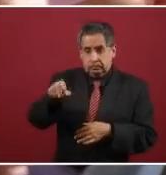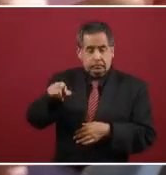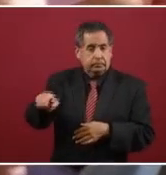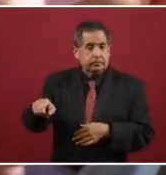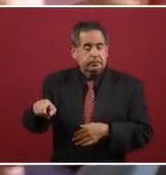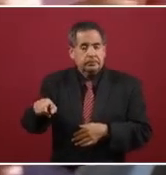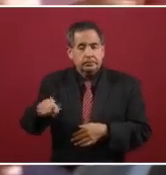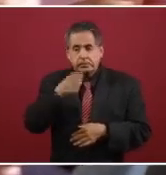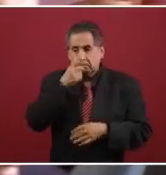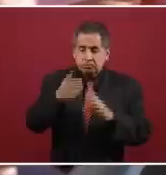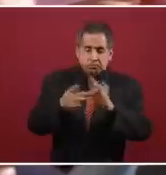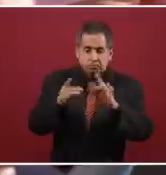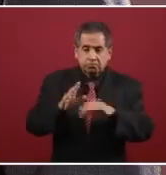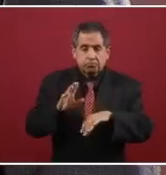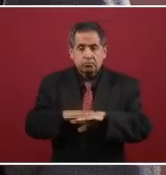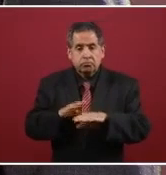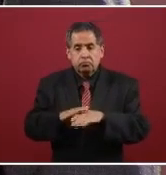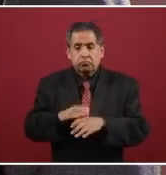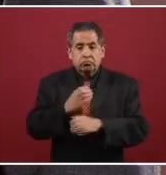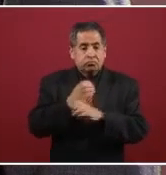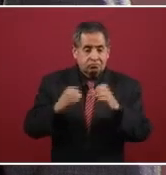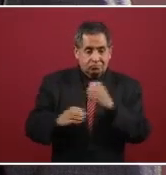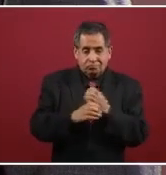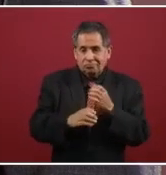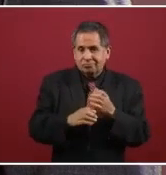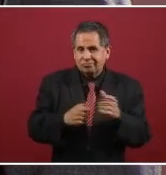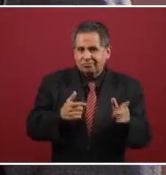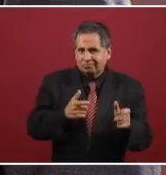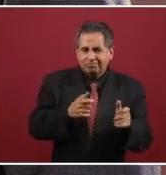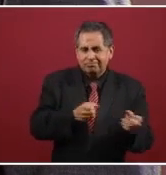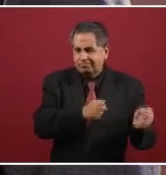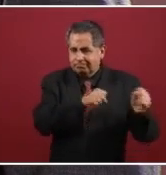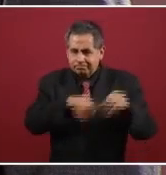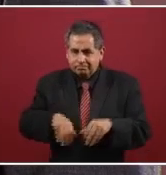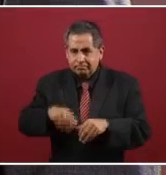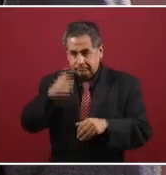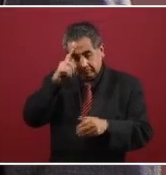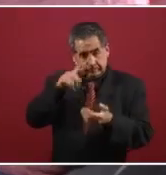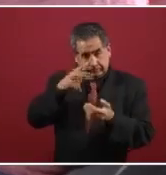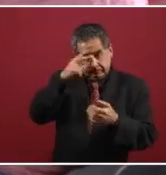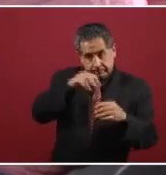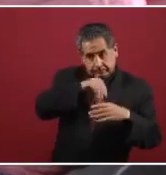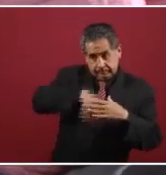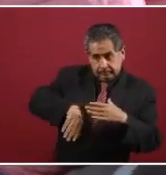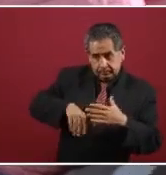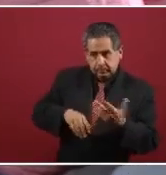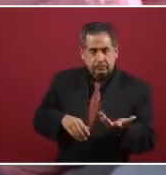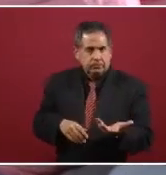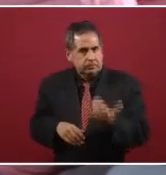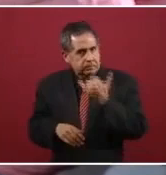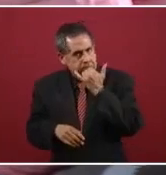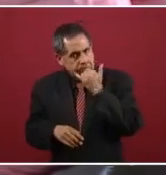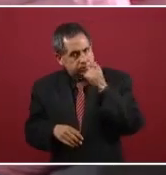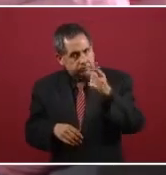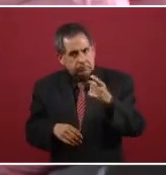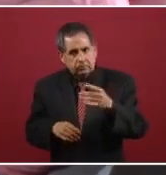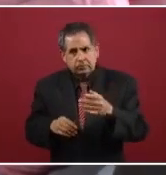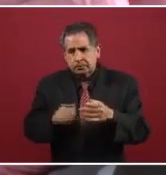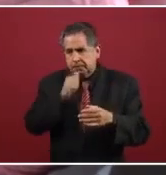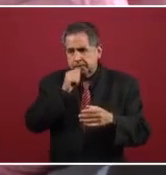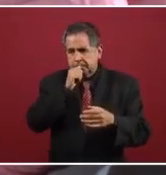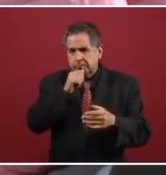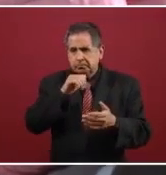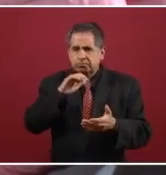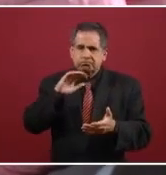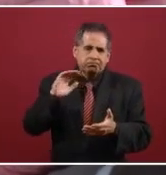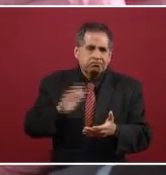tráfico de armas de Estados Unidos a México. ¿Qué tanto ha influido esto para que no se logre todavía la reducción